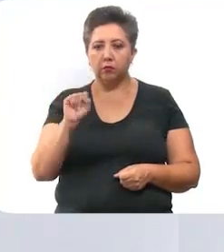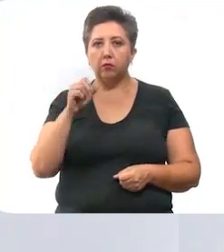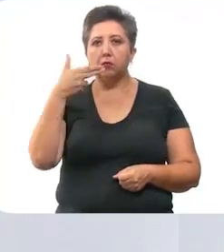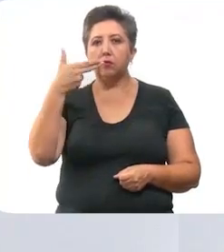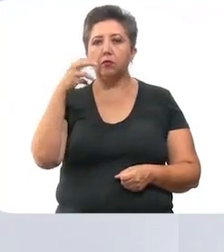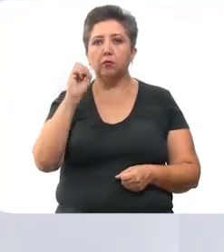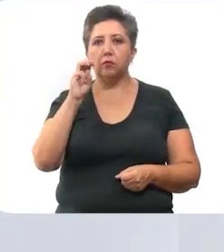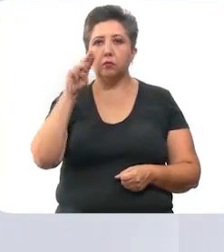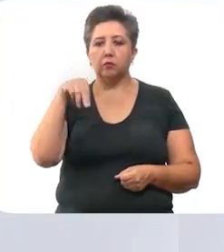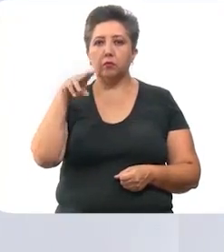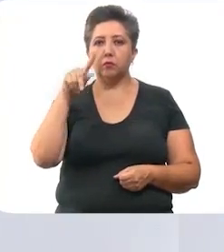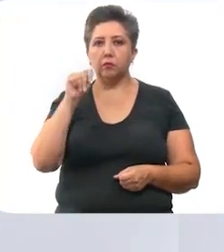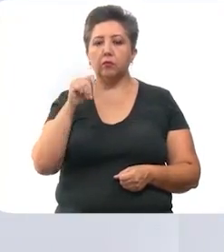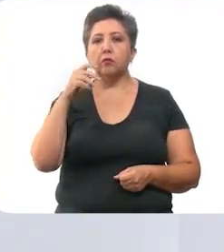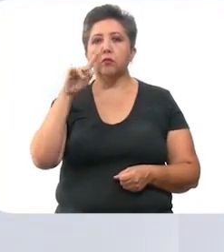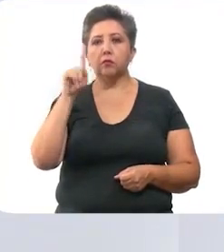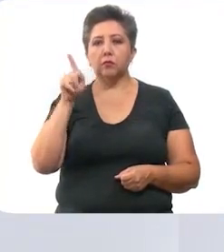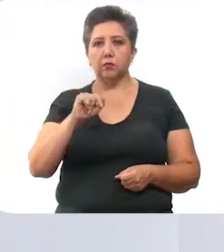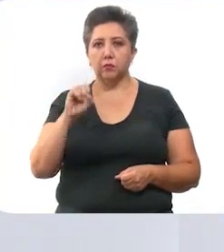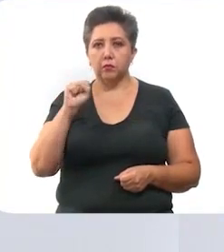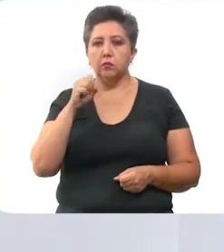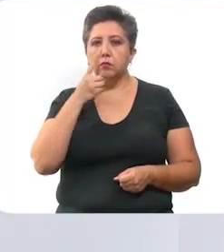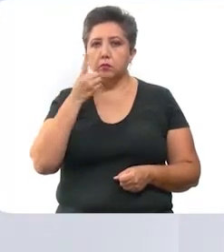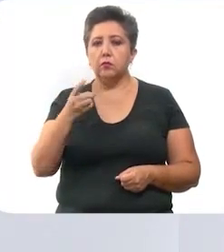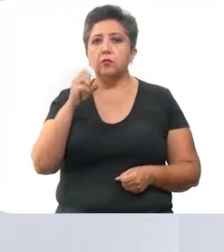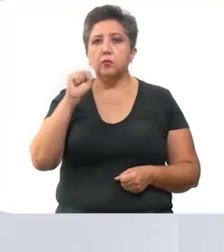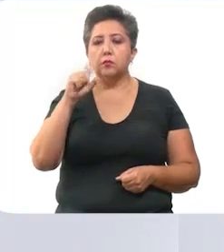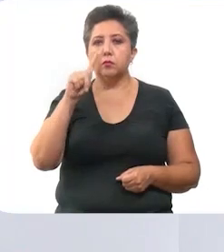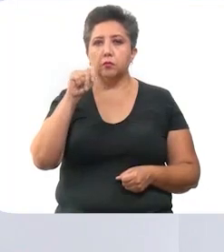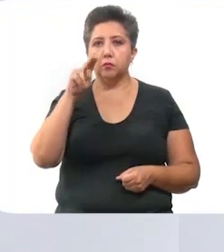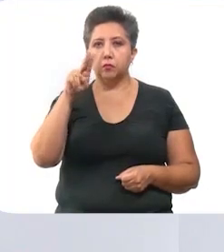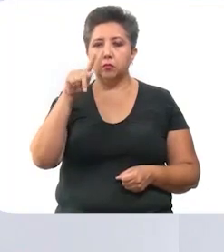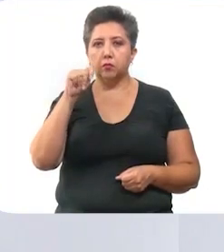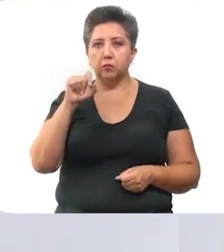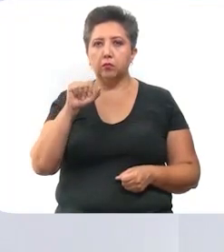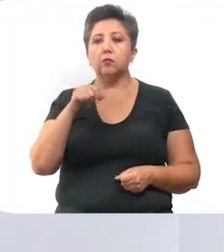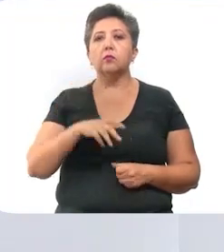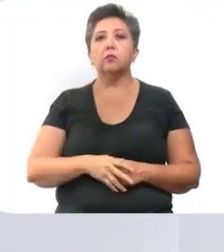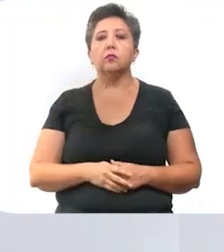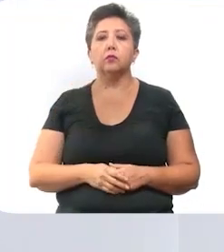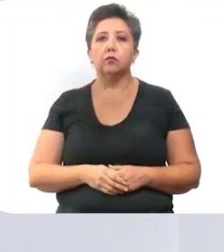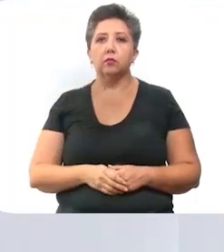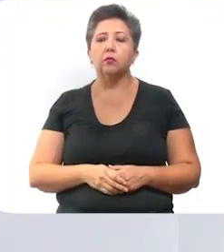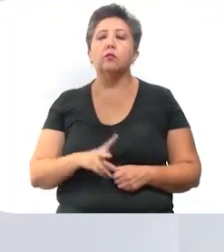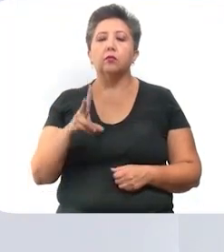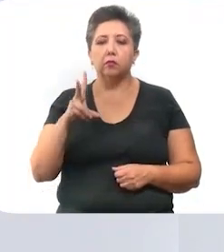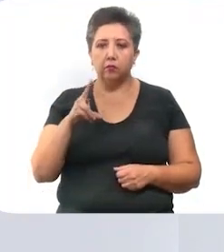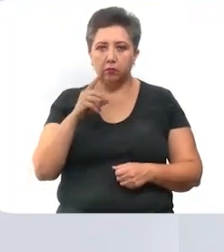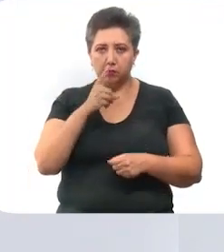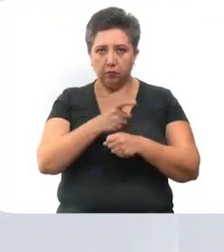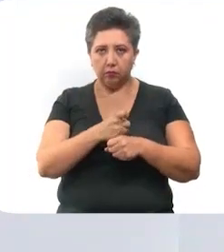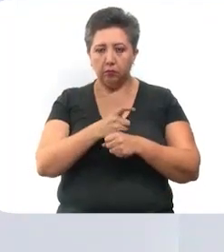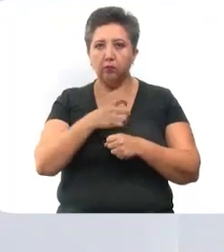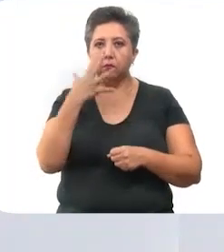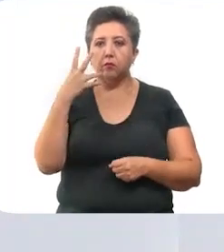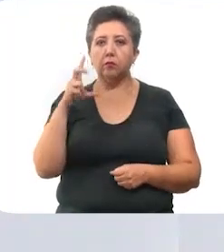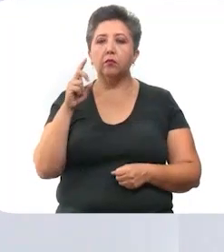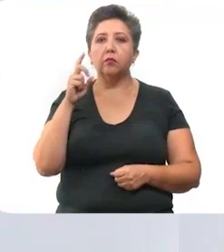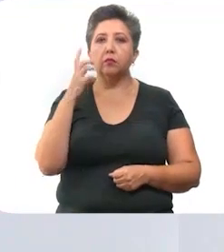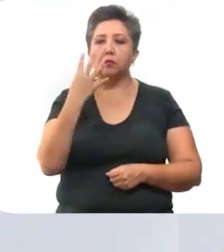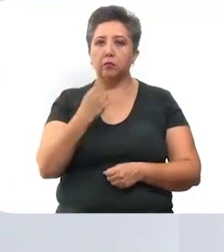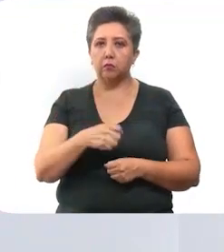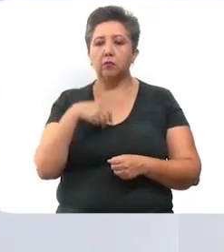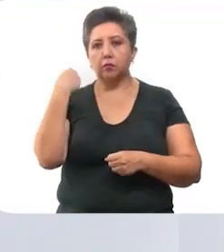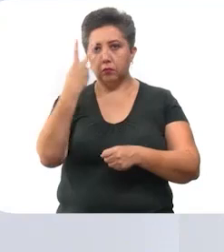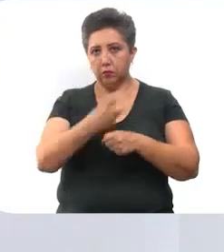Jomún, Chichimilá, Buxot, Celestún, Cacalchen, Sotuta, Opichén y Quilchil. También la primera dosis de 30 a 39